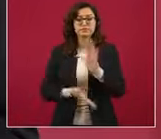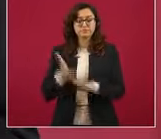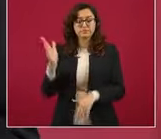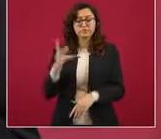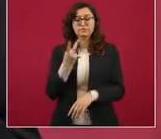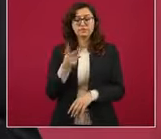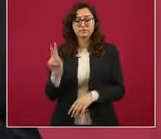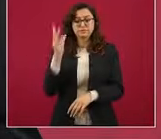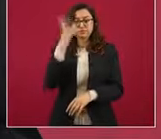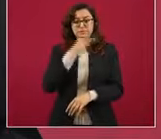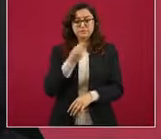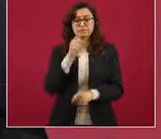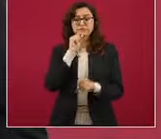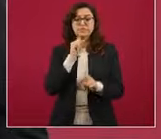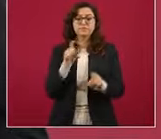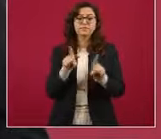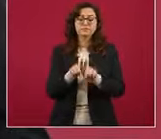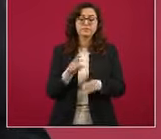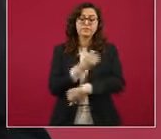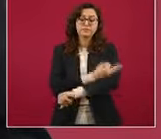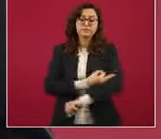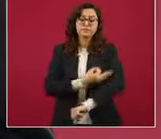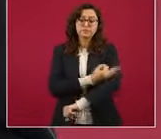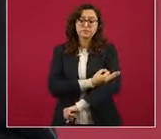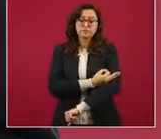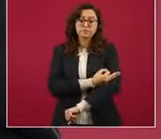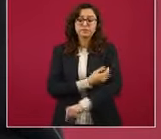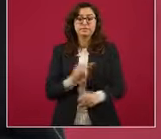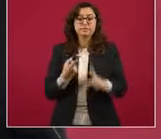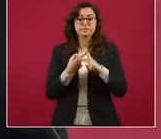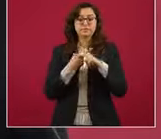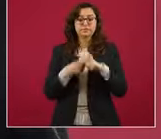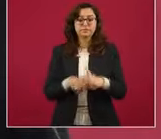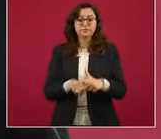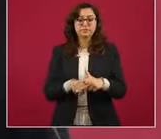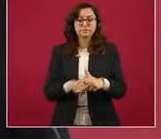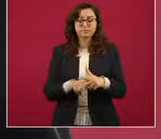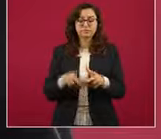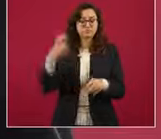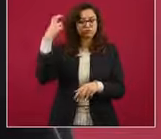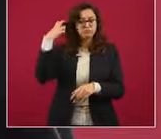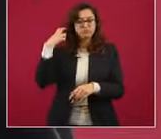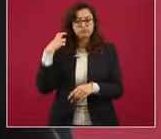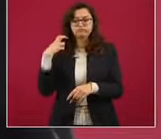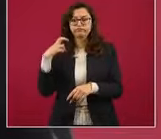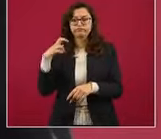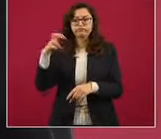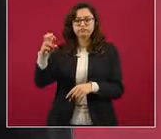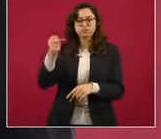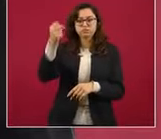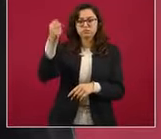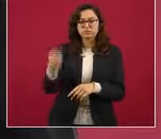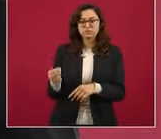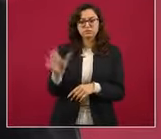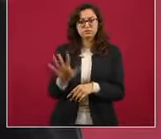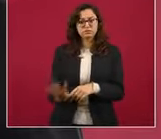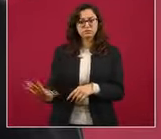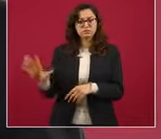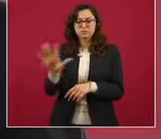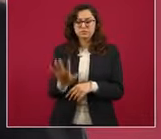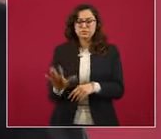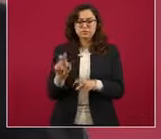tarde vamos a iniciar todo un recorrido por el sureste